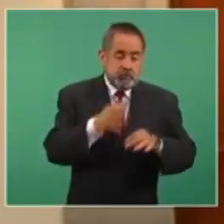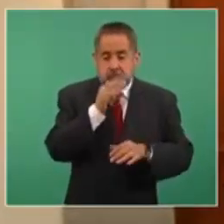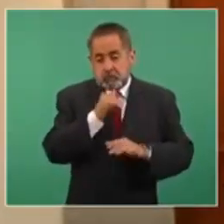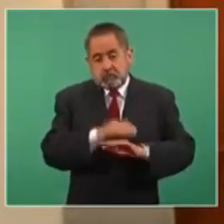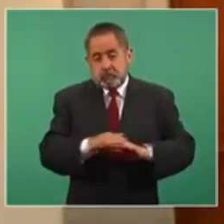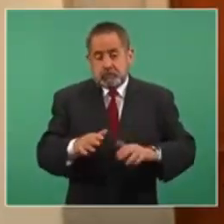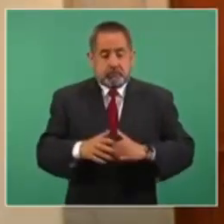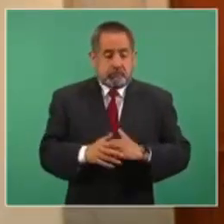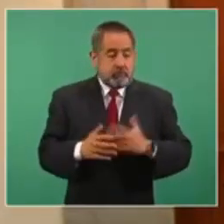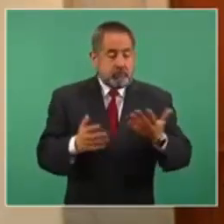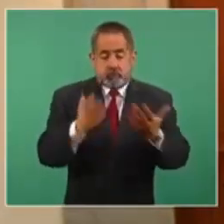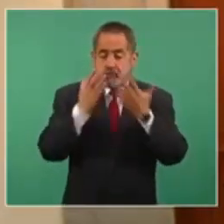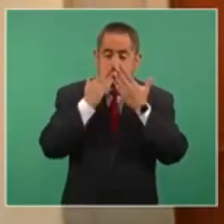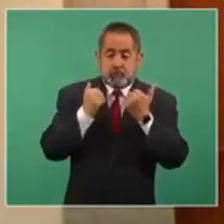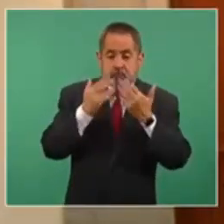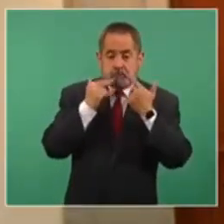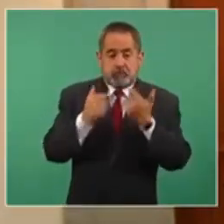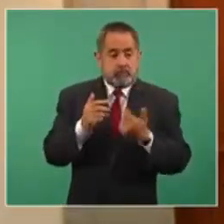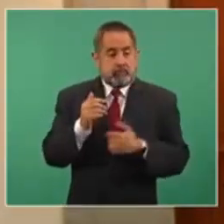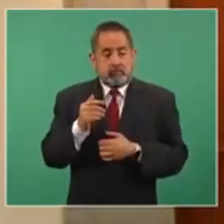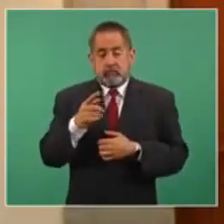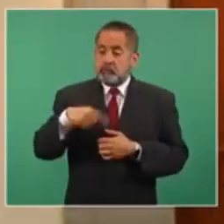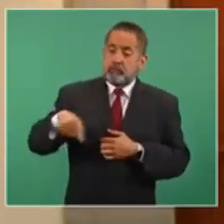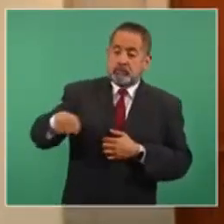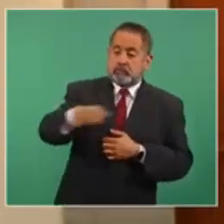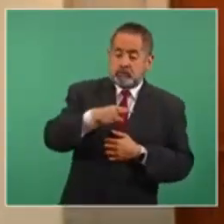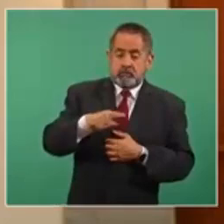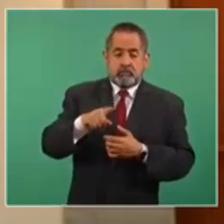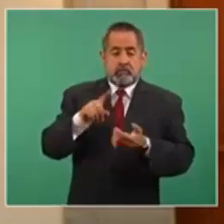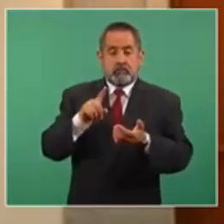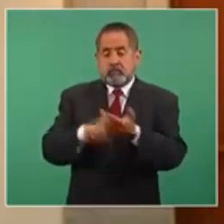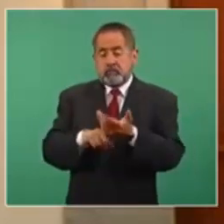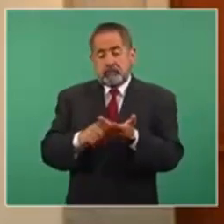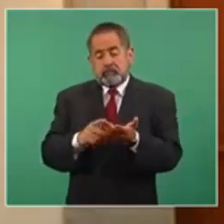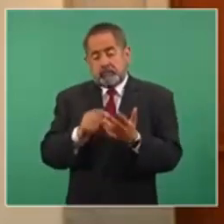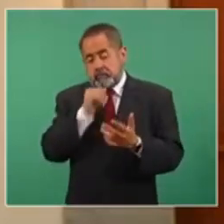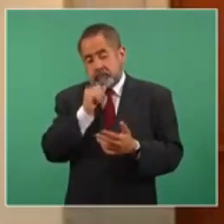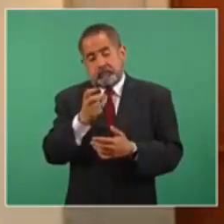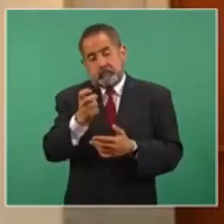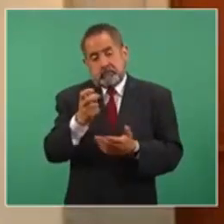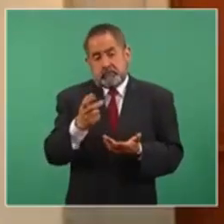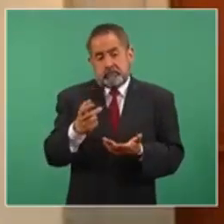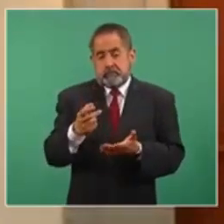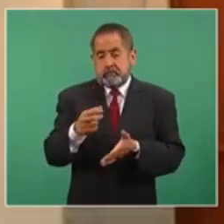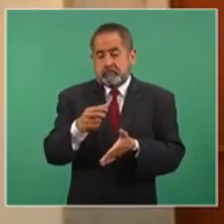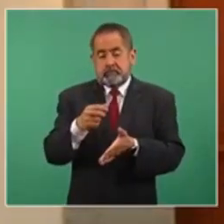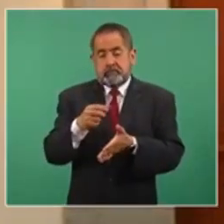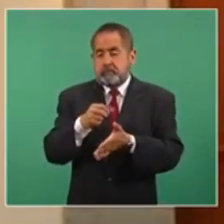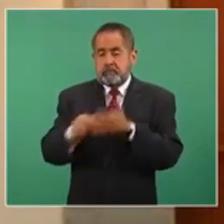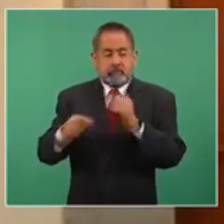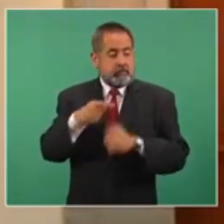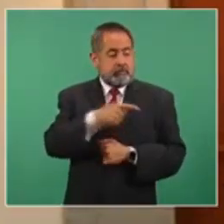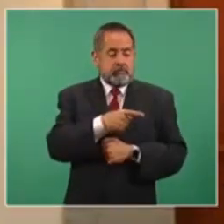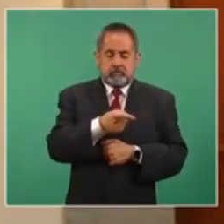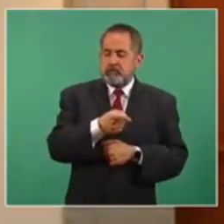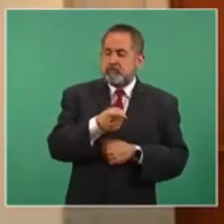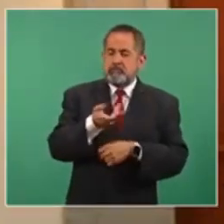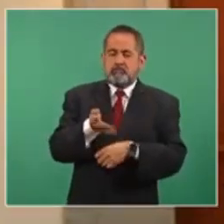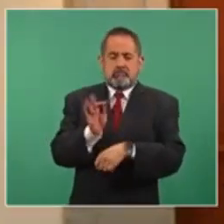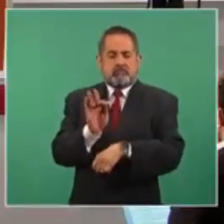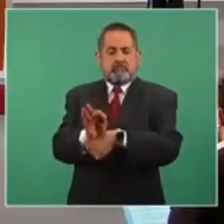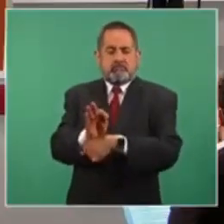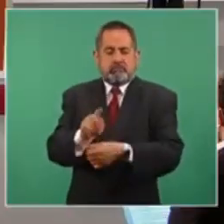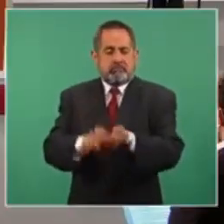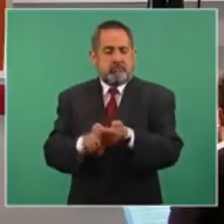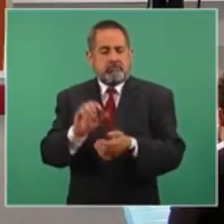que existiera un efecto generalizado y absoluto de nulidad y propuso un amparo para